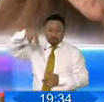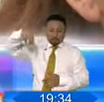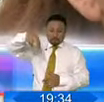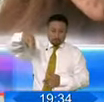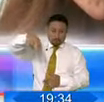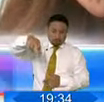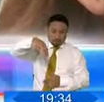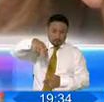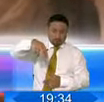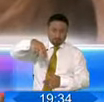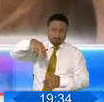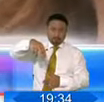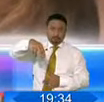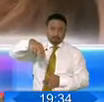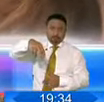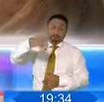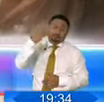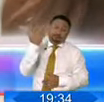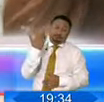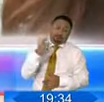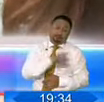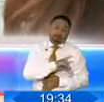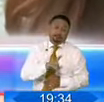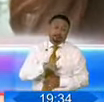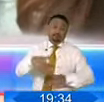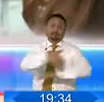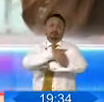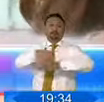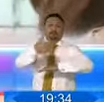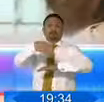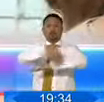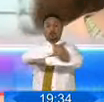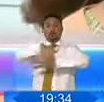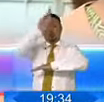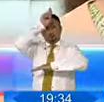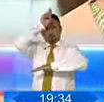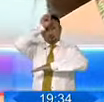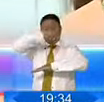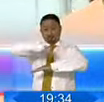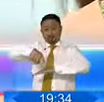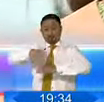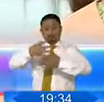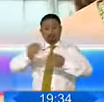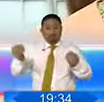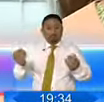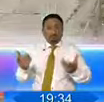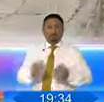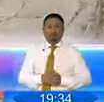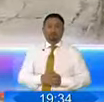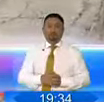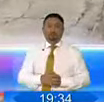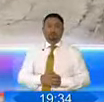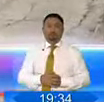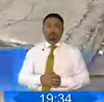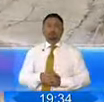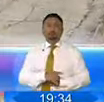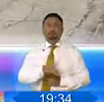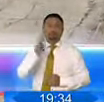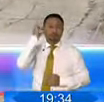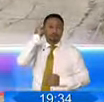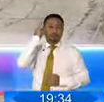Sol, y se supone que llegaron hasta la General Rumiñahui, pero de ahí ya no se ha sabido más nada de ellos. Para esta mujer que se